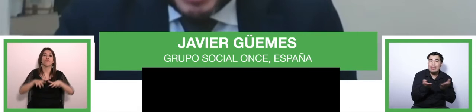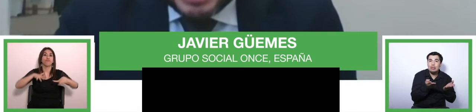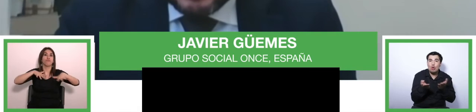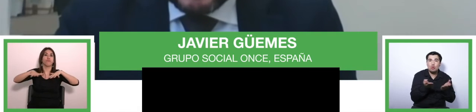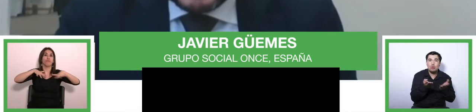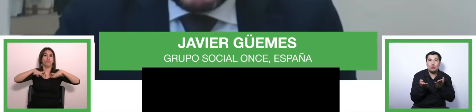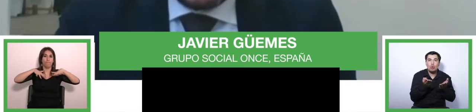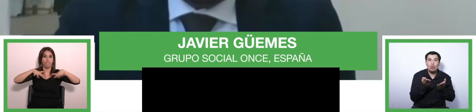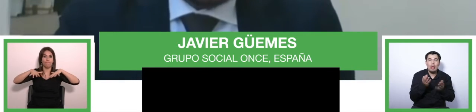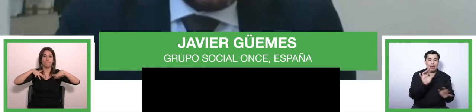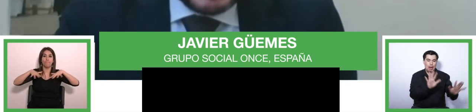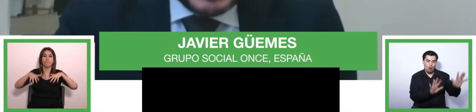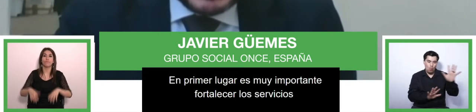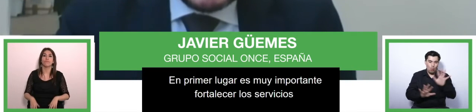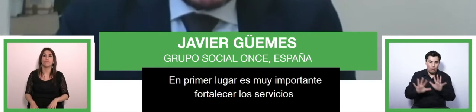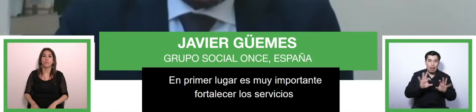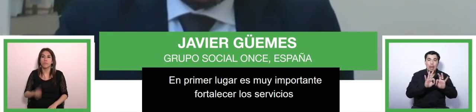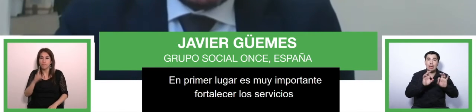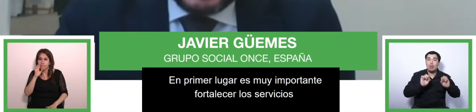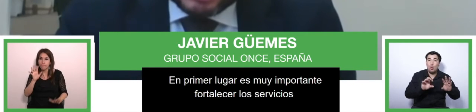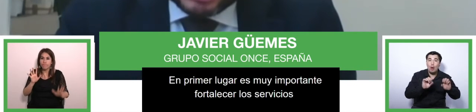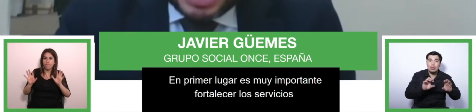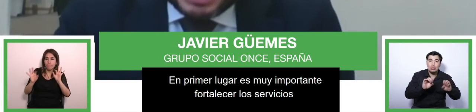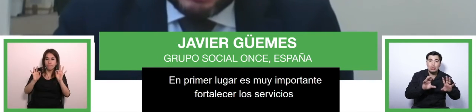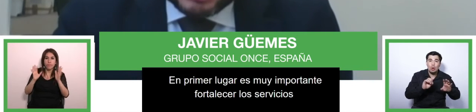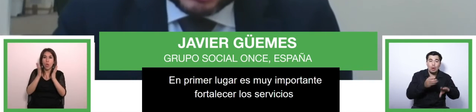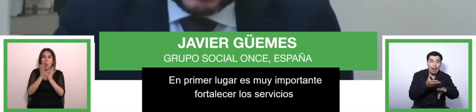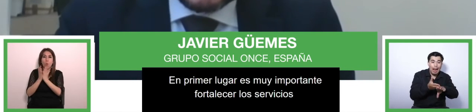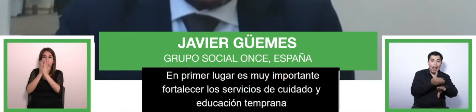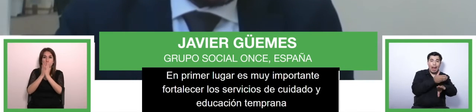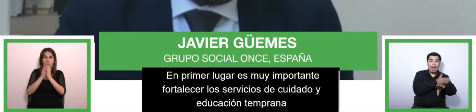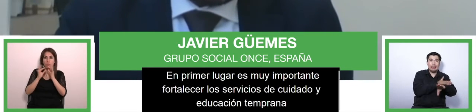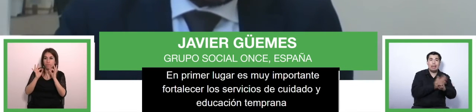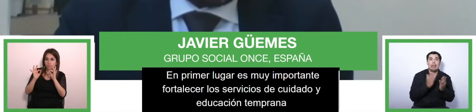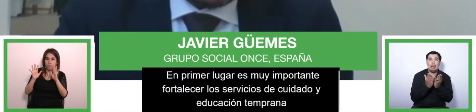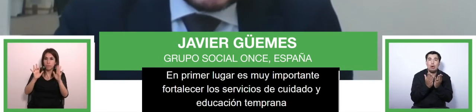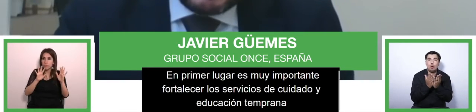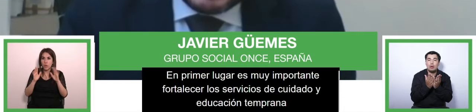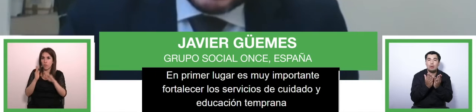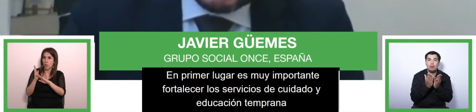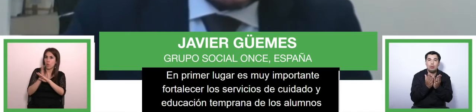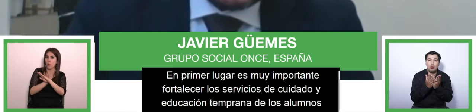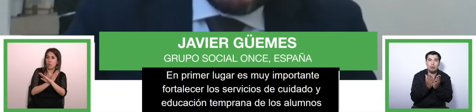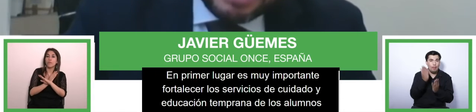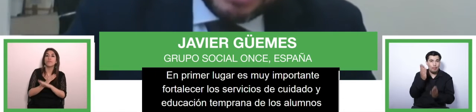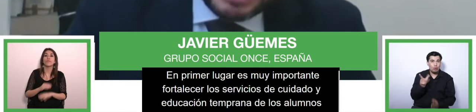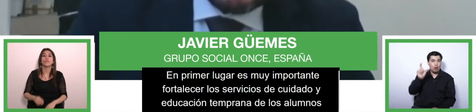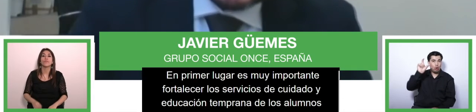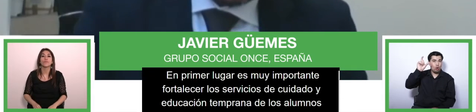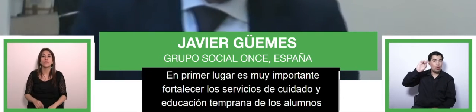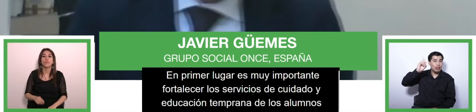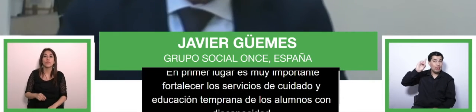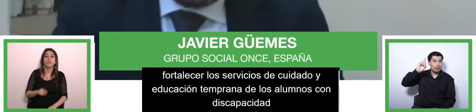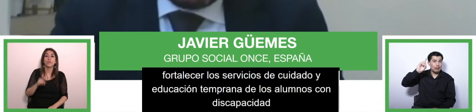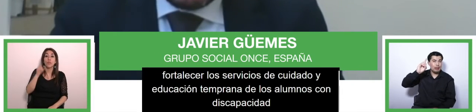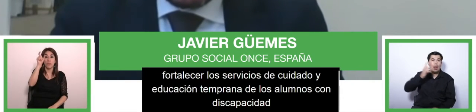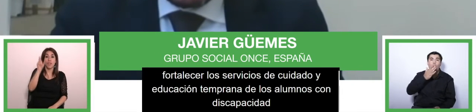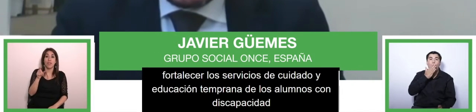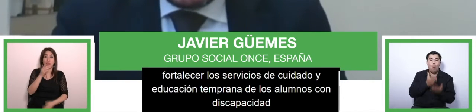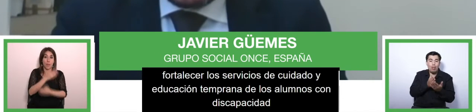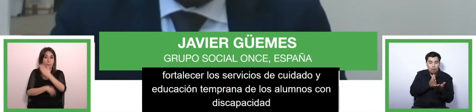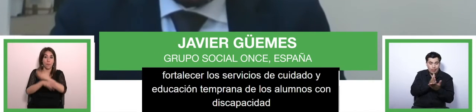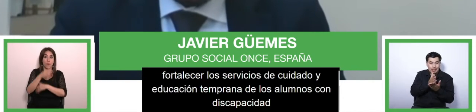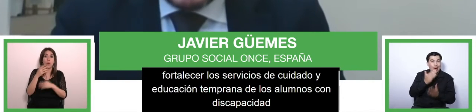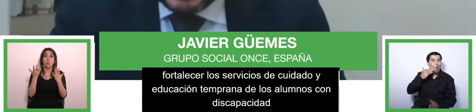de cuidado y educación temprana de los alumnos con discapacidad, sobre todo de la infancia. Todos